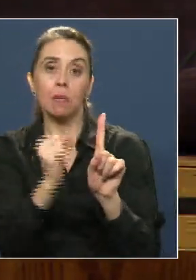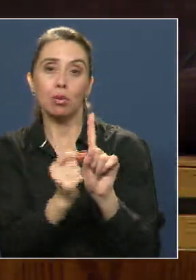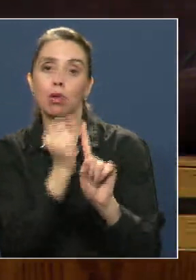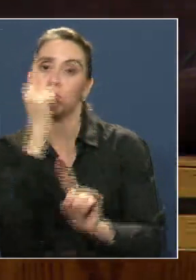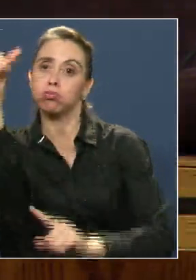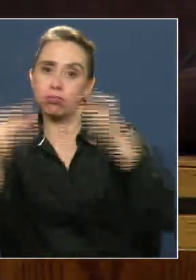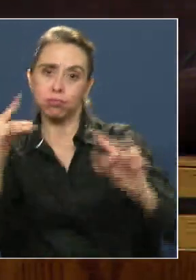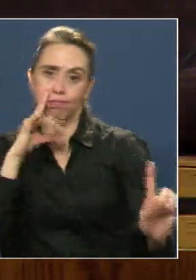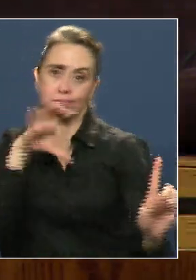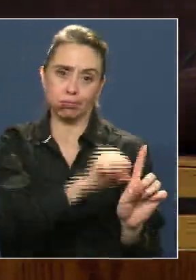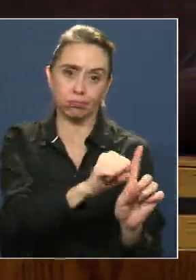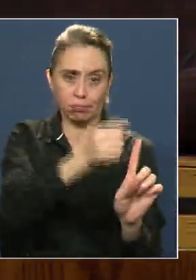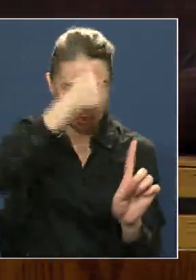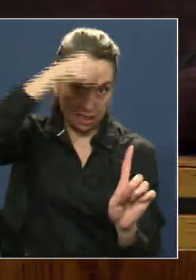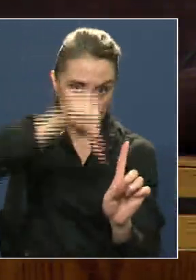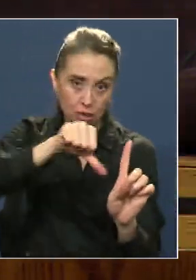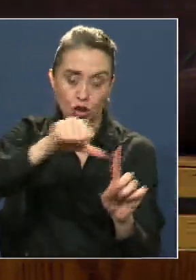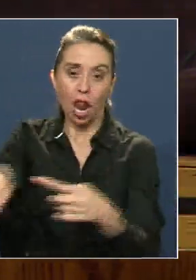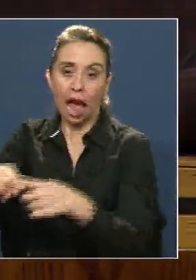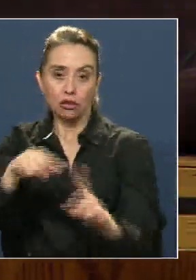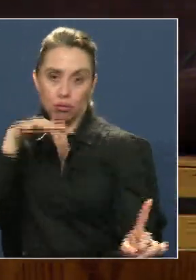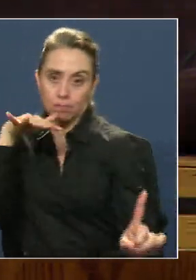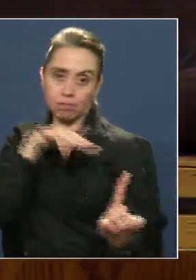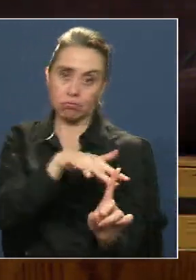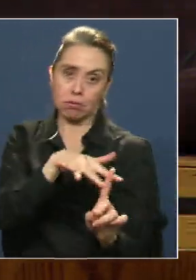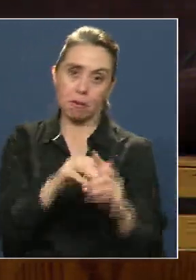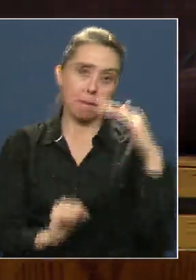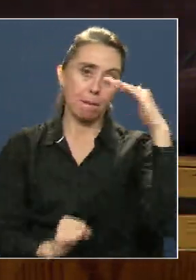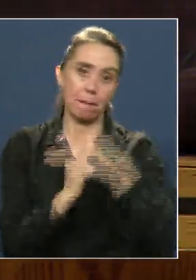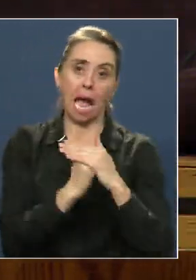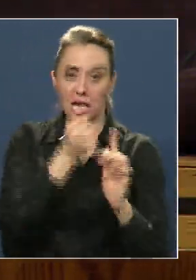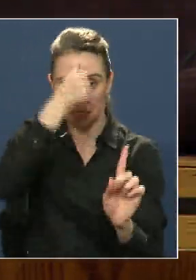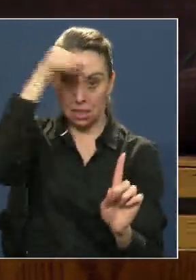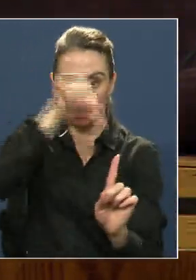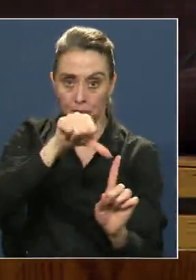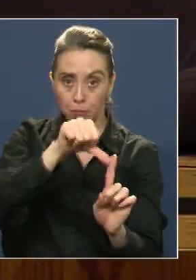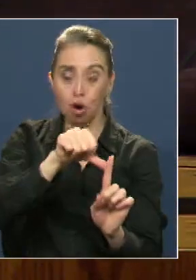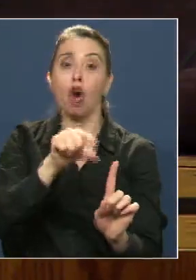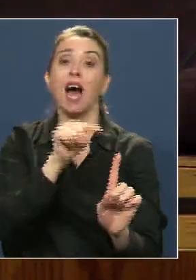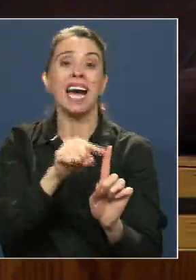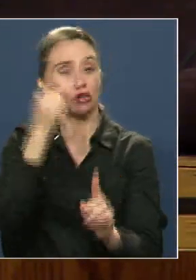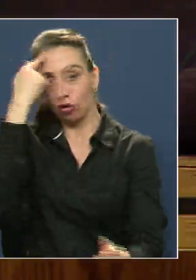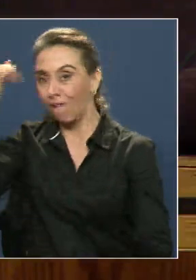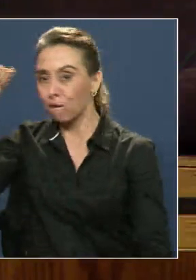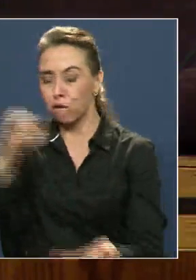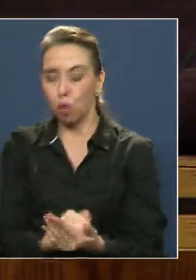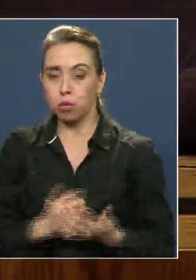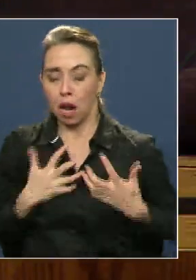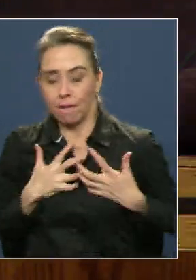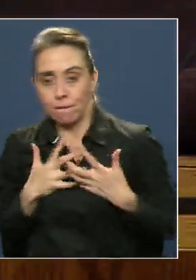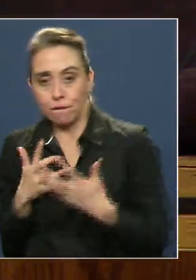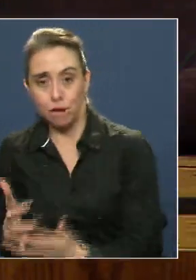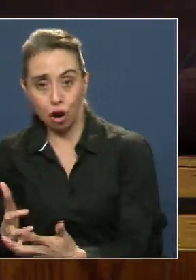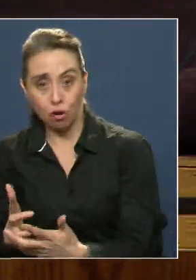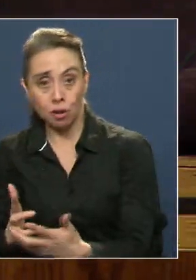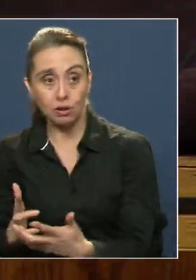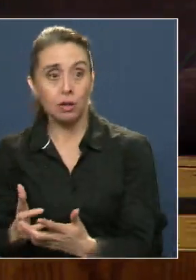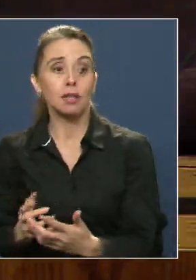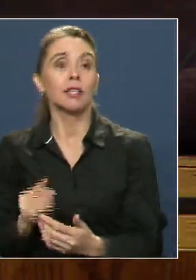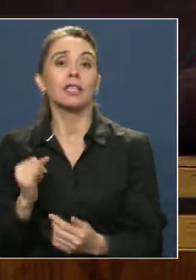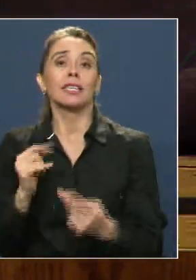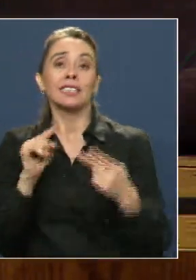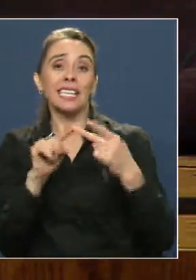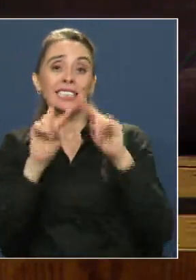penal y a la sanción y al reproche social máximo posible, porque esto sí que es brutal y violento. Si no hemos llegado a